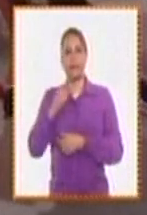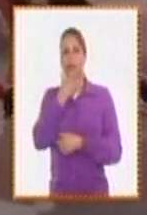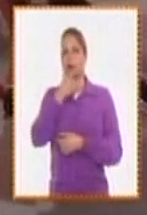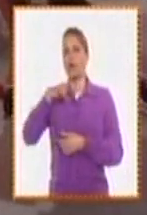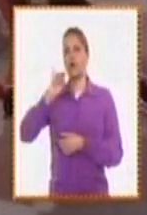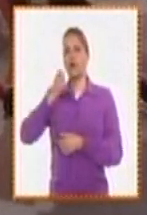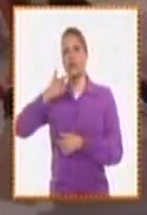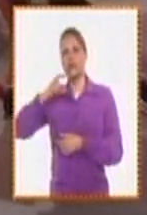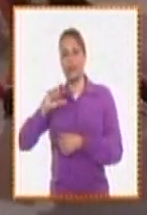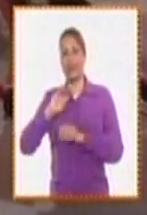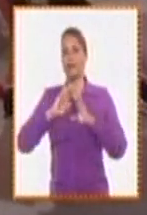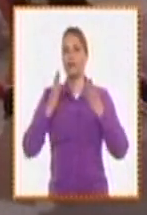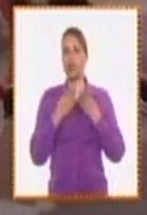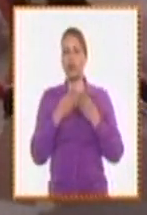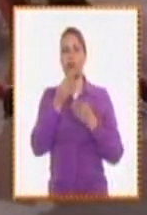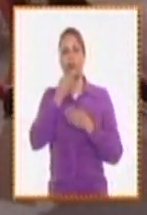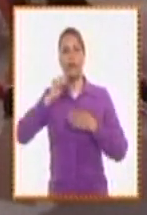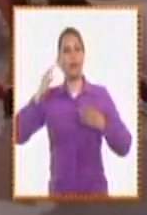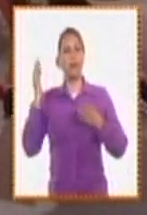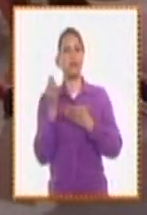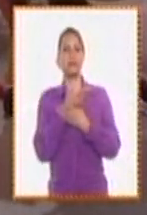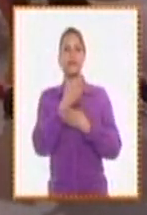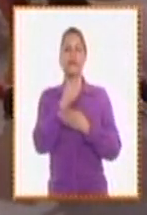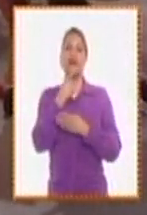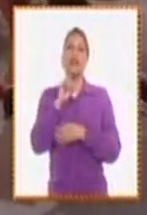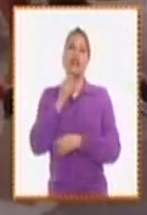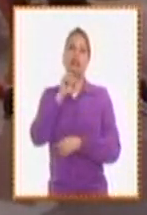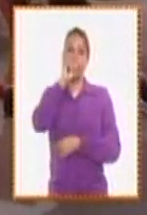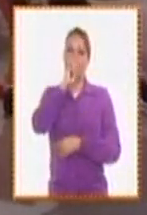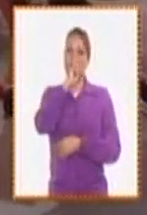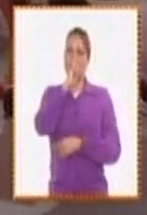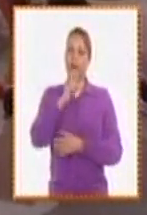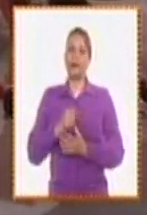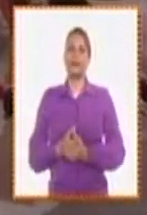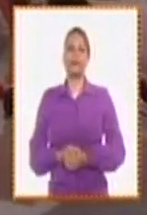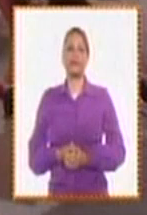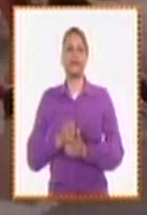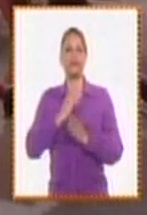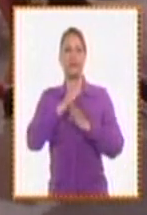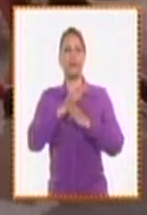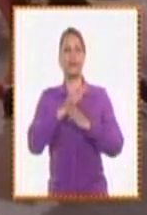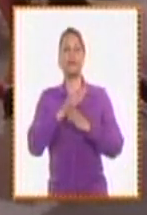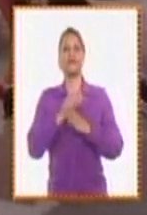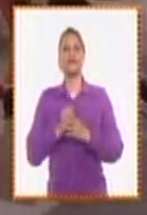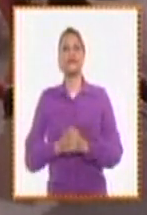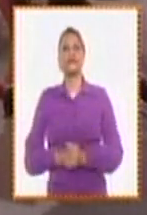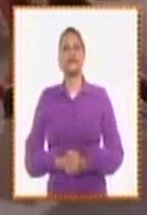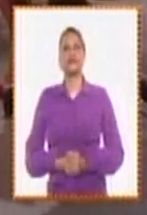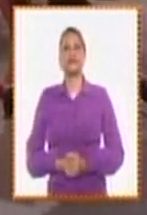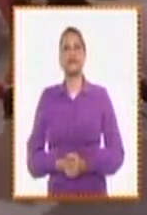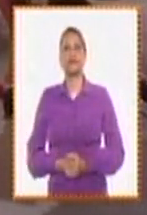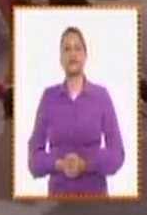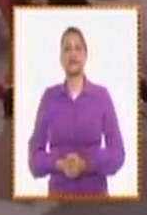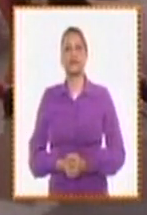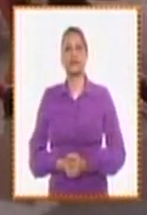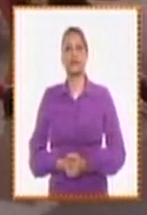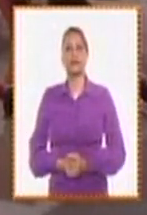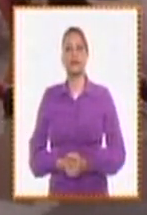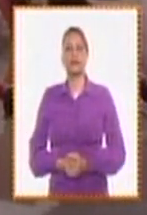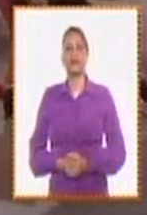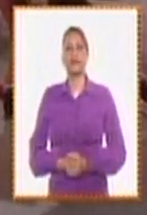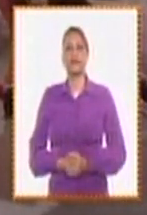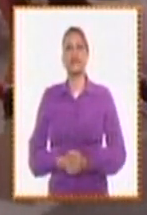ganar la batalla de las drogas en Cuba. Yoliel, esa batalla no solo es como ustedes han dicho, en el orden